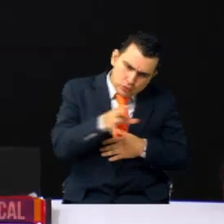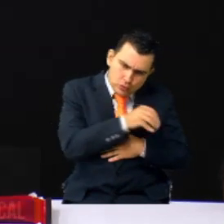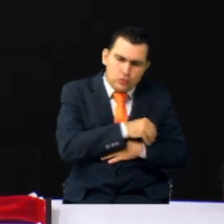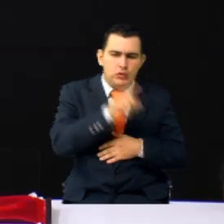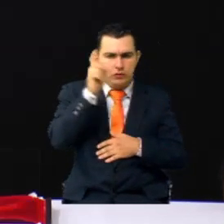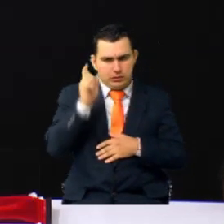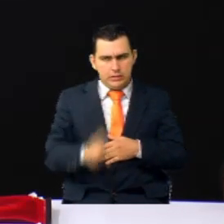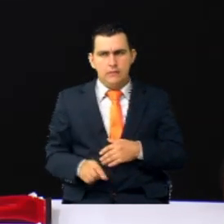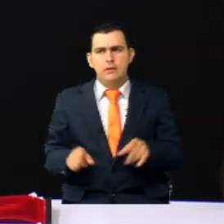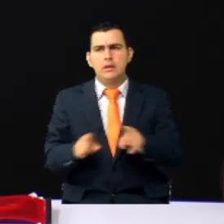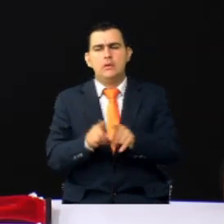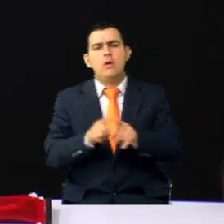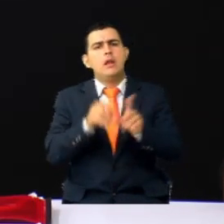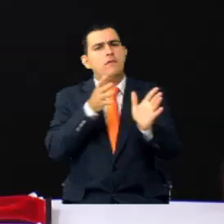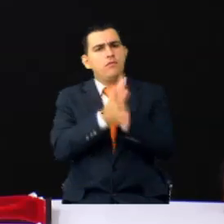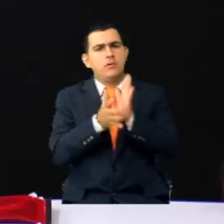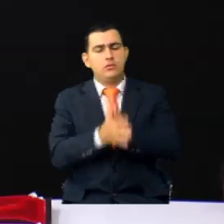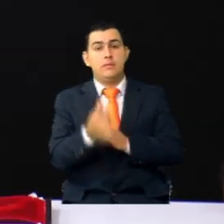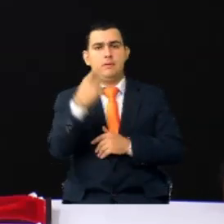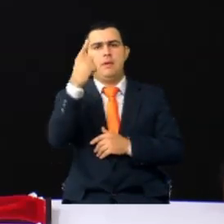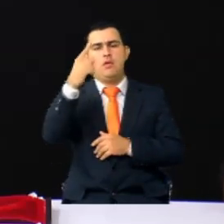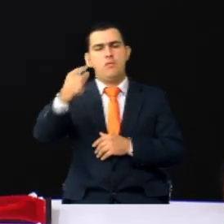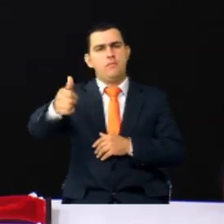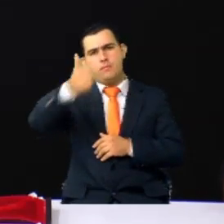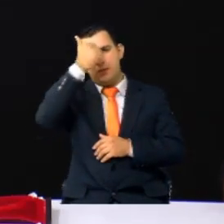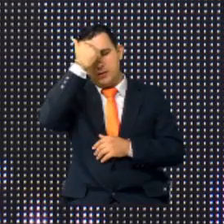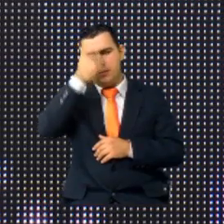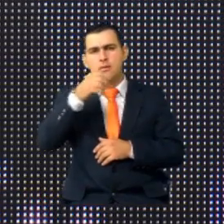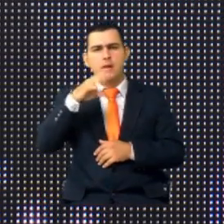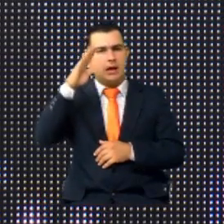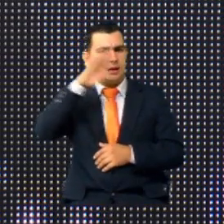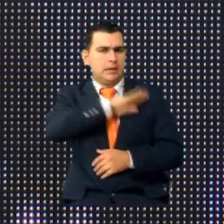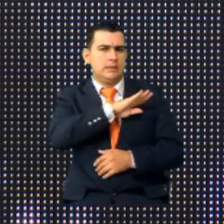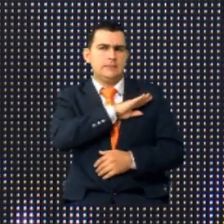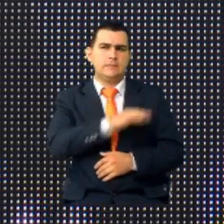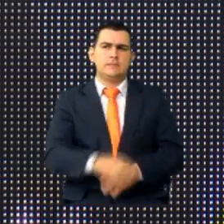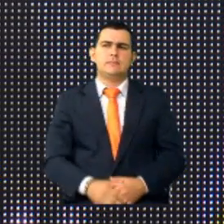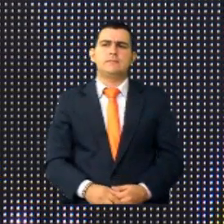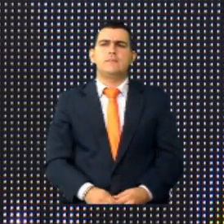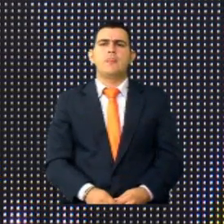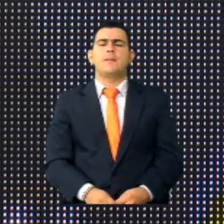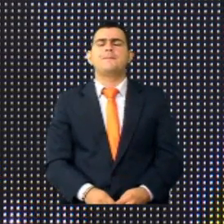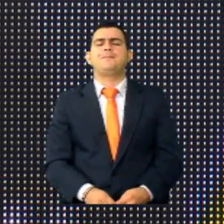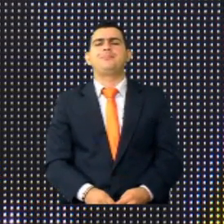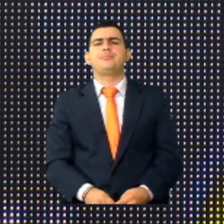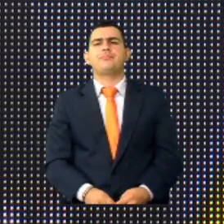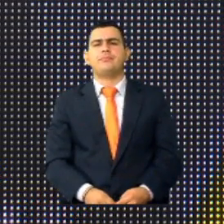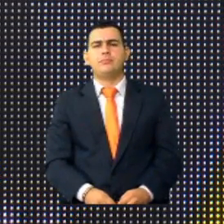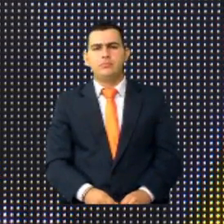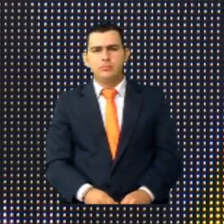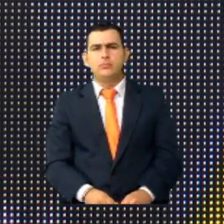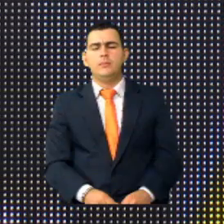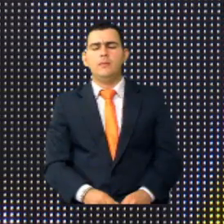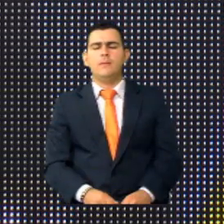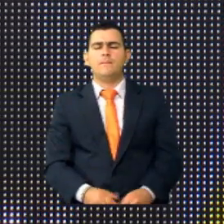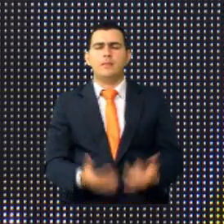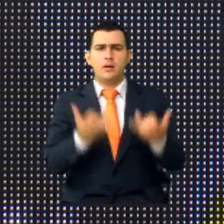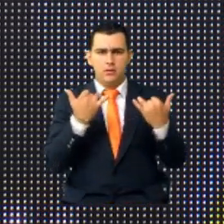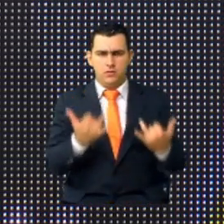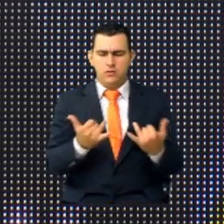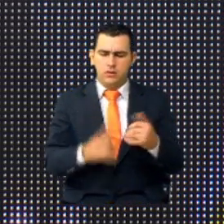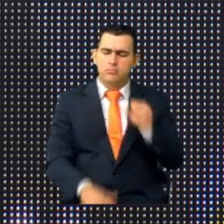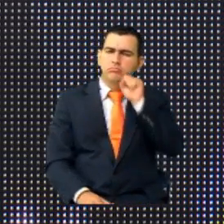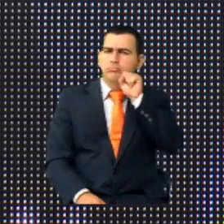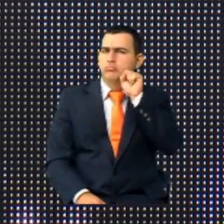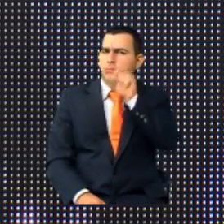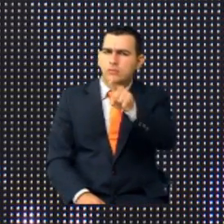y la información de primera mano, que debe ser el mandatario. El turno ahora de preguntar es para el periodista Pedro Severiche, le